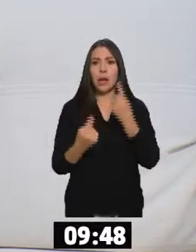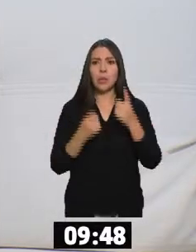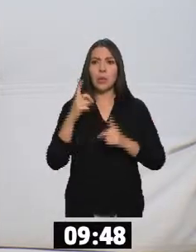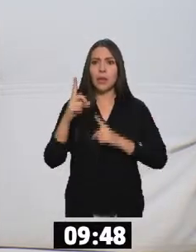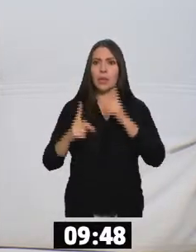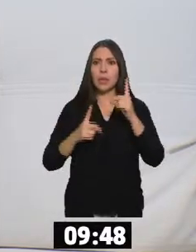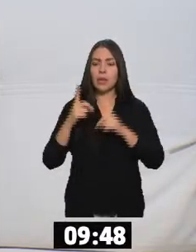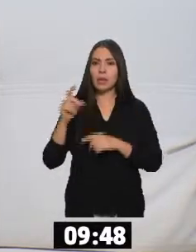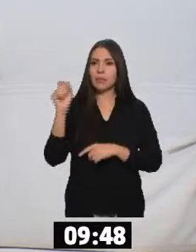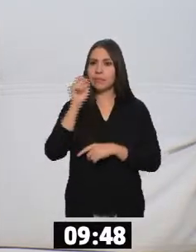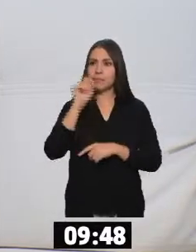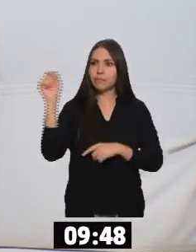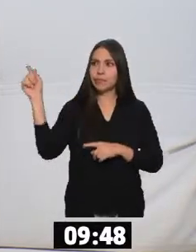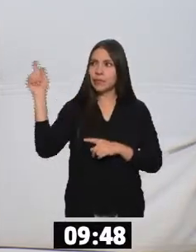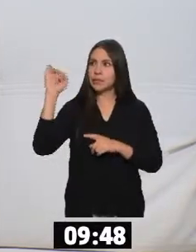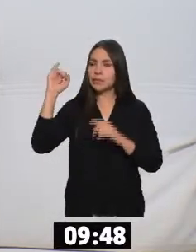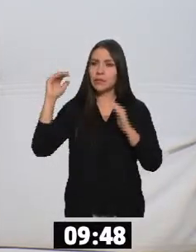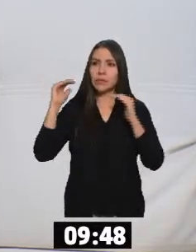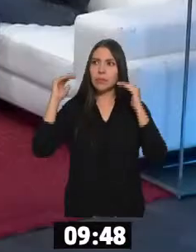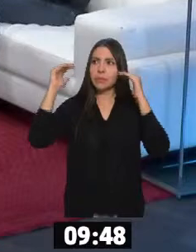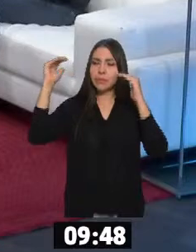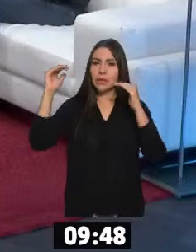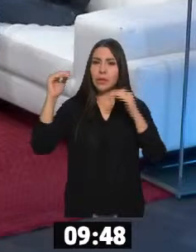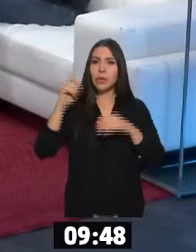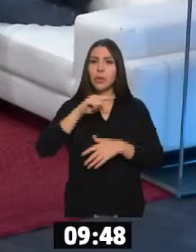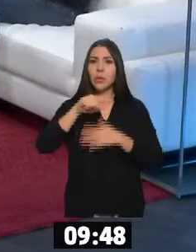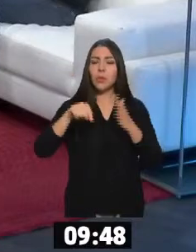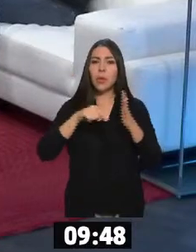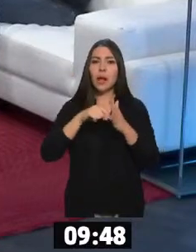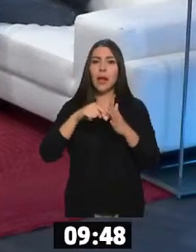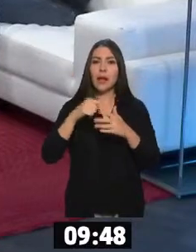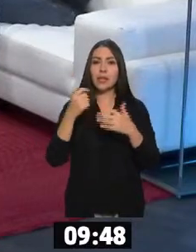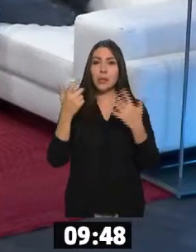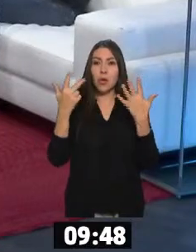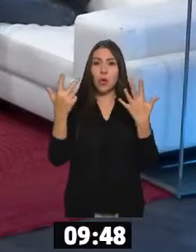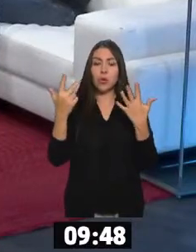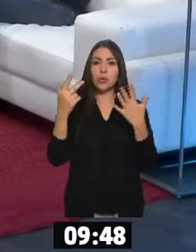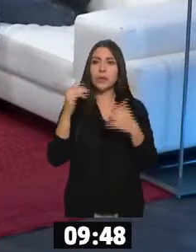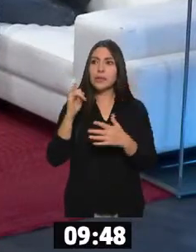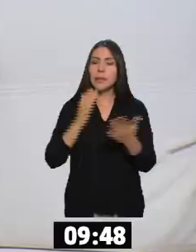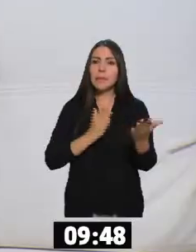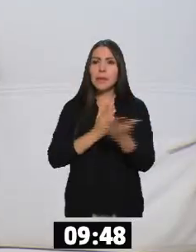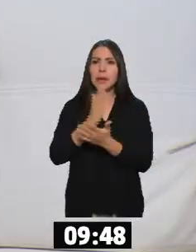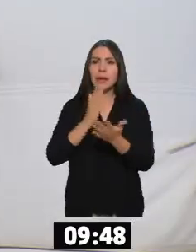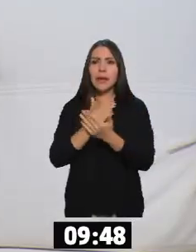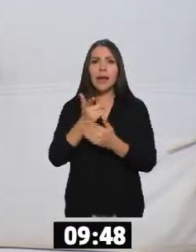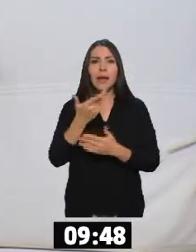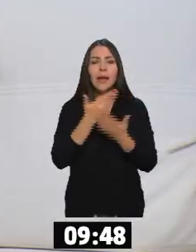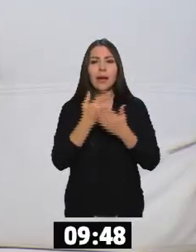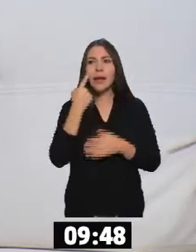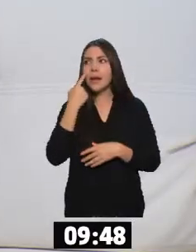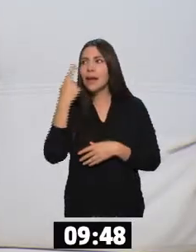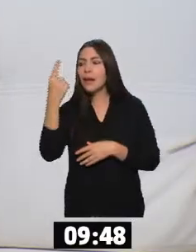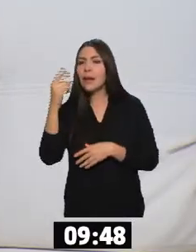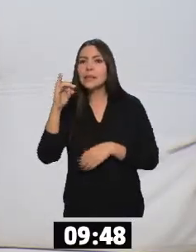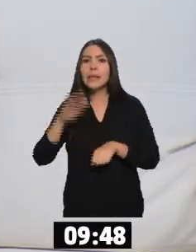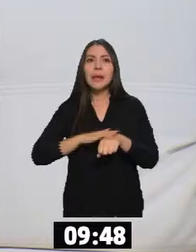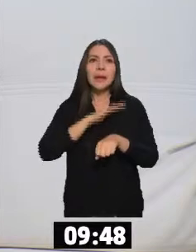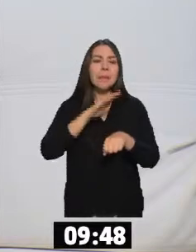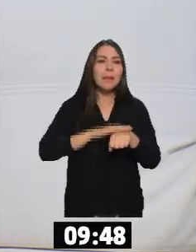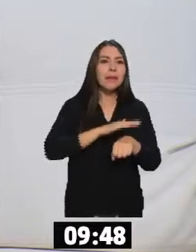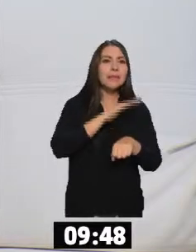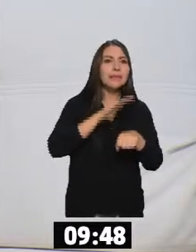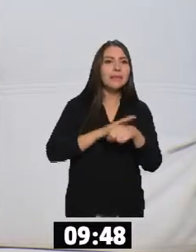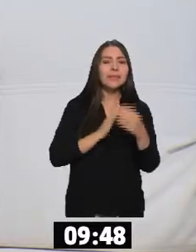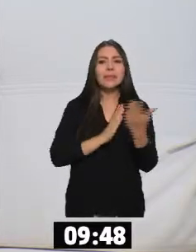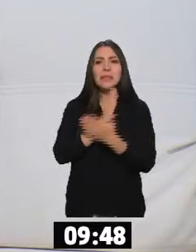la élite, que han estado dentro de los 8 primeros, por supuesto. Claro. Y en lugar de observar cómo clasificaron a la competencia y todo este